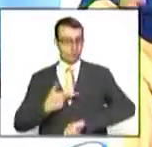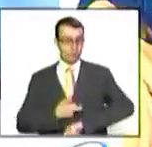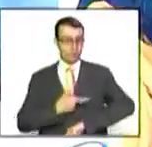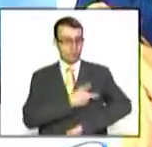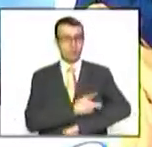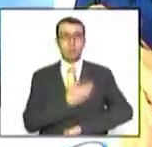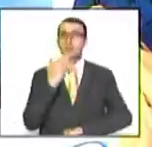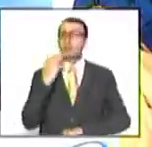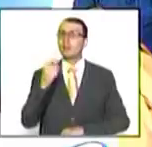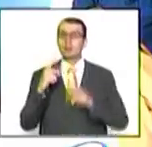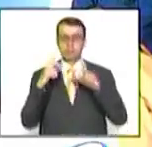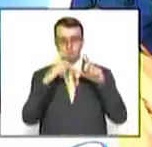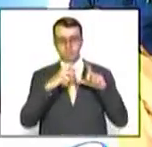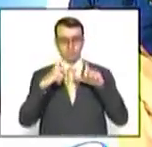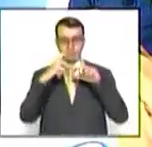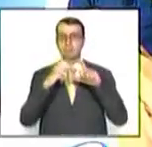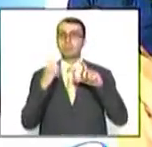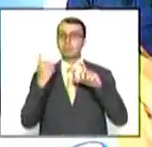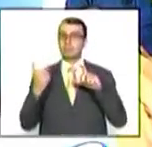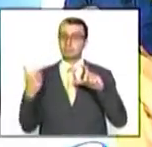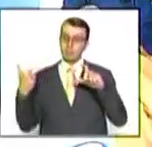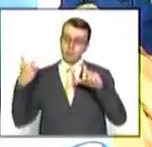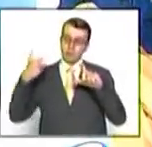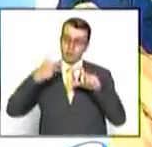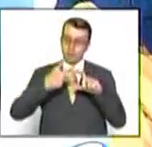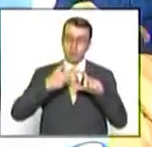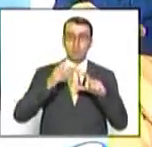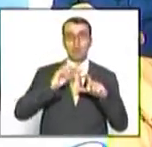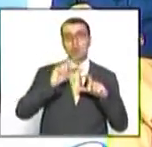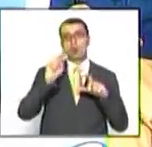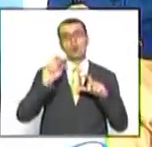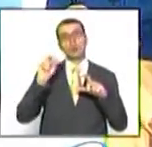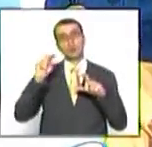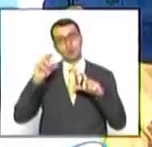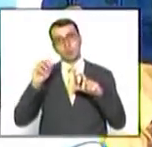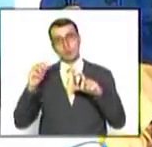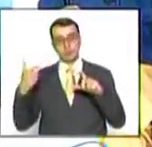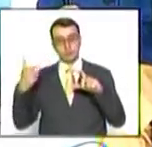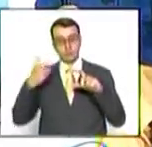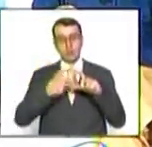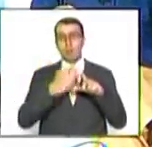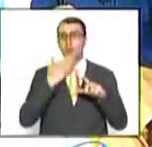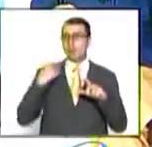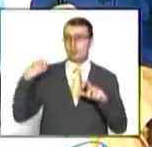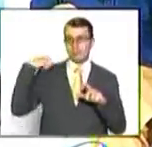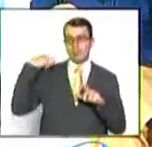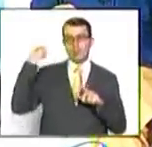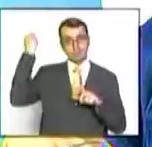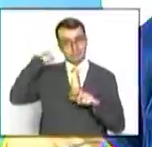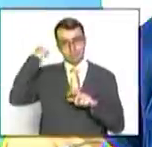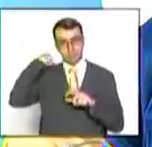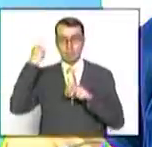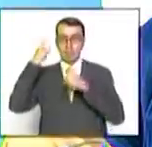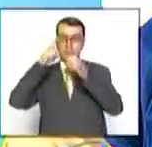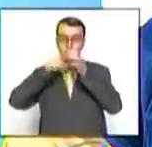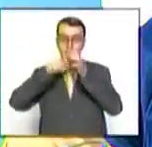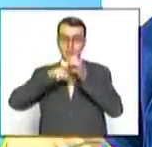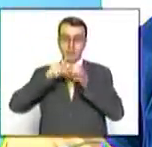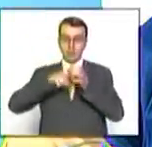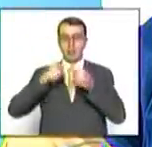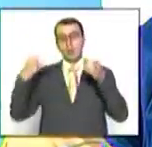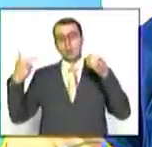redondita donde decía aplicación 2-1 en un disco y ahí está la columna vertebral y se estaba llegando a los